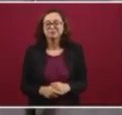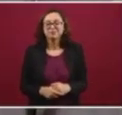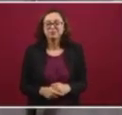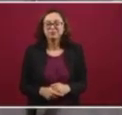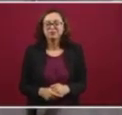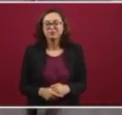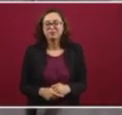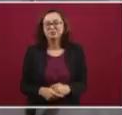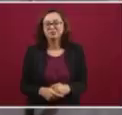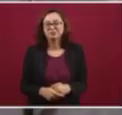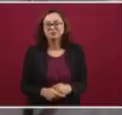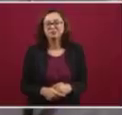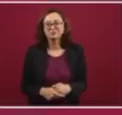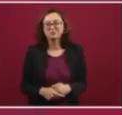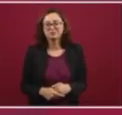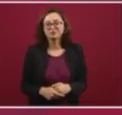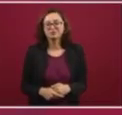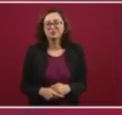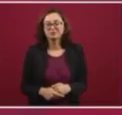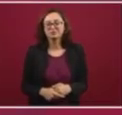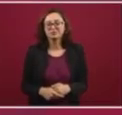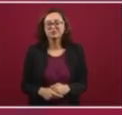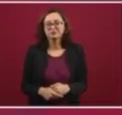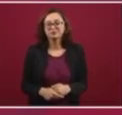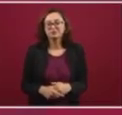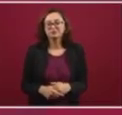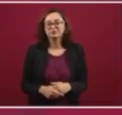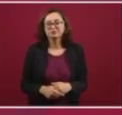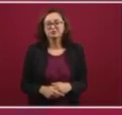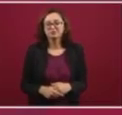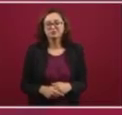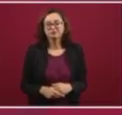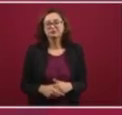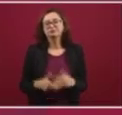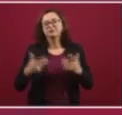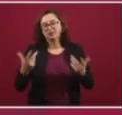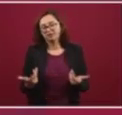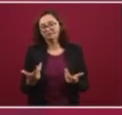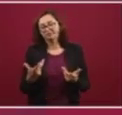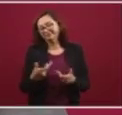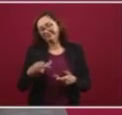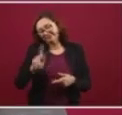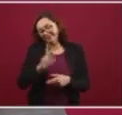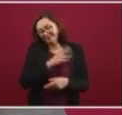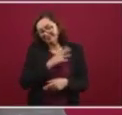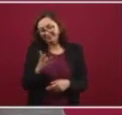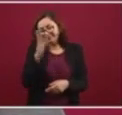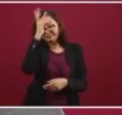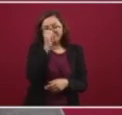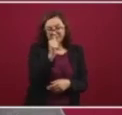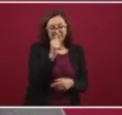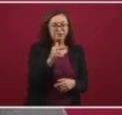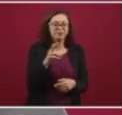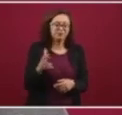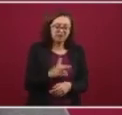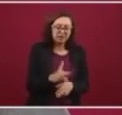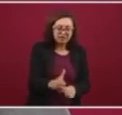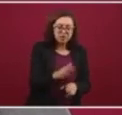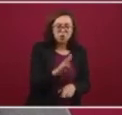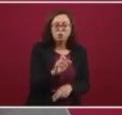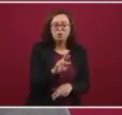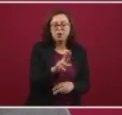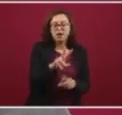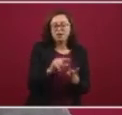los acuerdos también lo que tienen que ver con el río Colorado, lo que tiene que ver con el